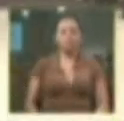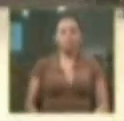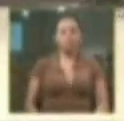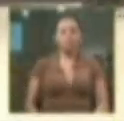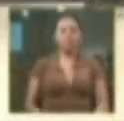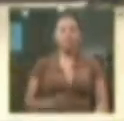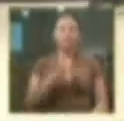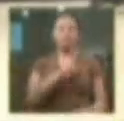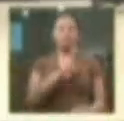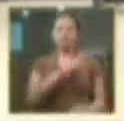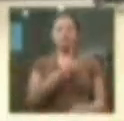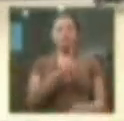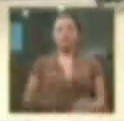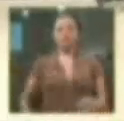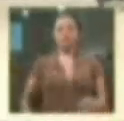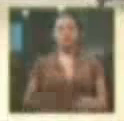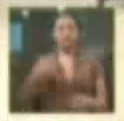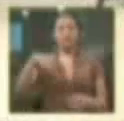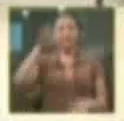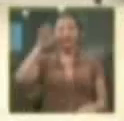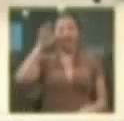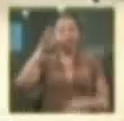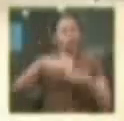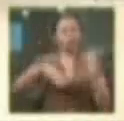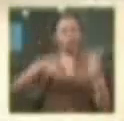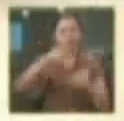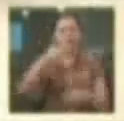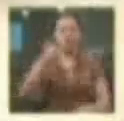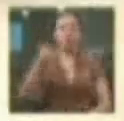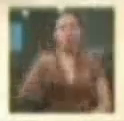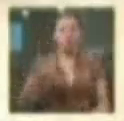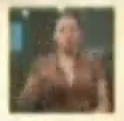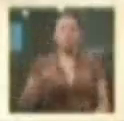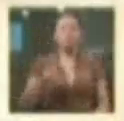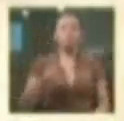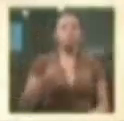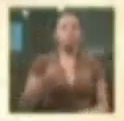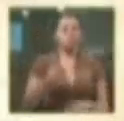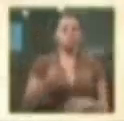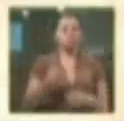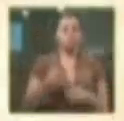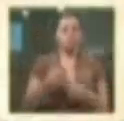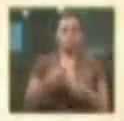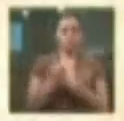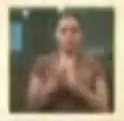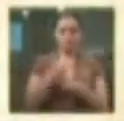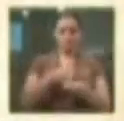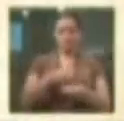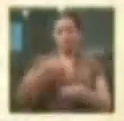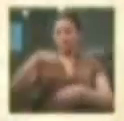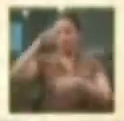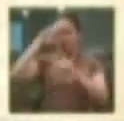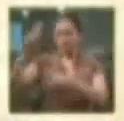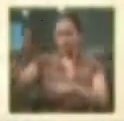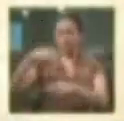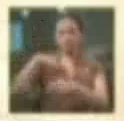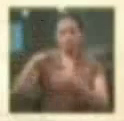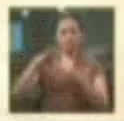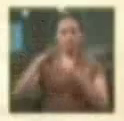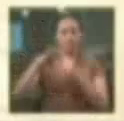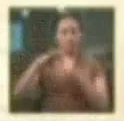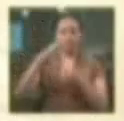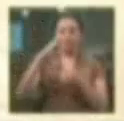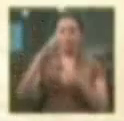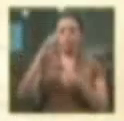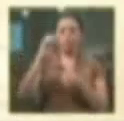Señor presidente, creo que lo que deberíamos, perdón, con todo respeto a la intervención del compañero César